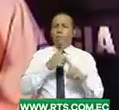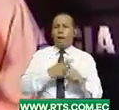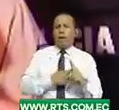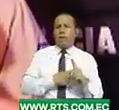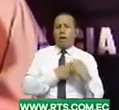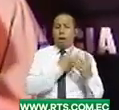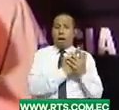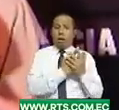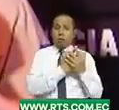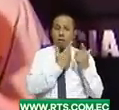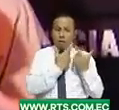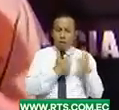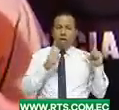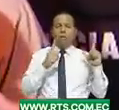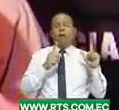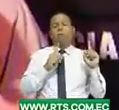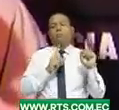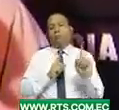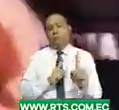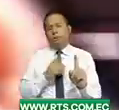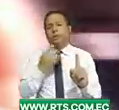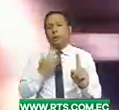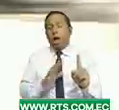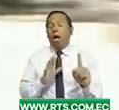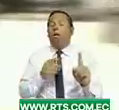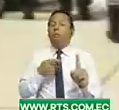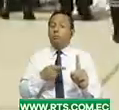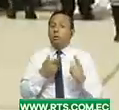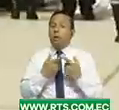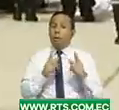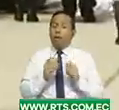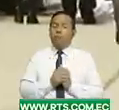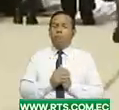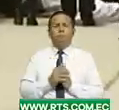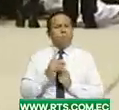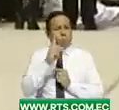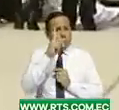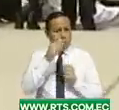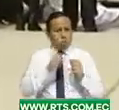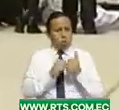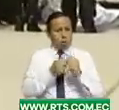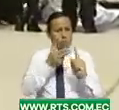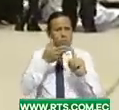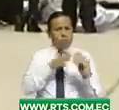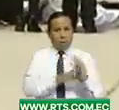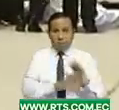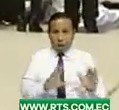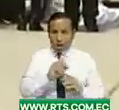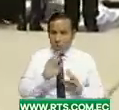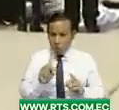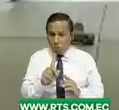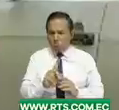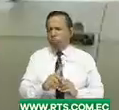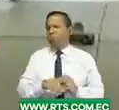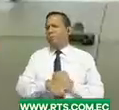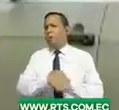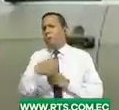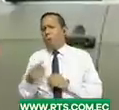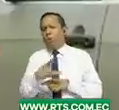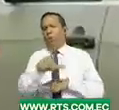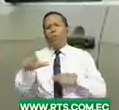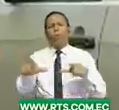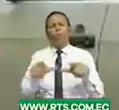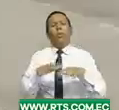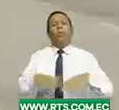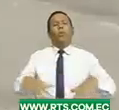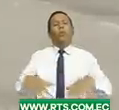cárcel cumpliendo parte de la pena. Pero no fue el único hecho violento que hubo este viernes en el norte de la urbe porteña. En la avenida Paseo del Parque a las 14 horas